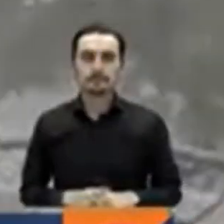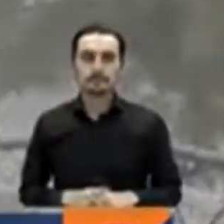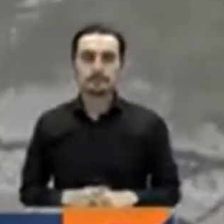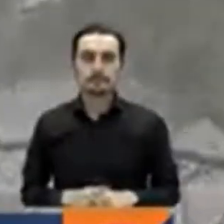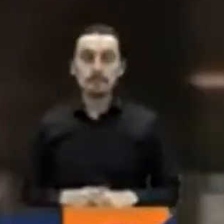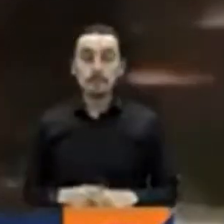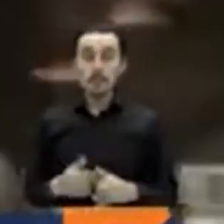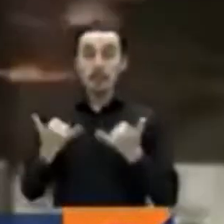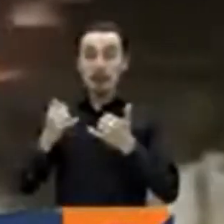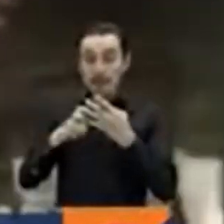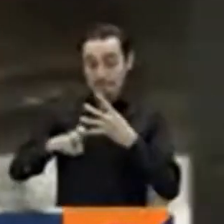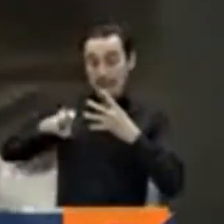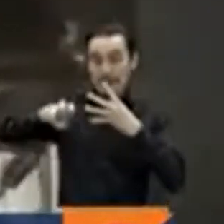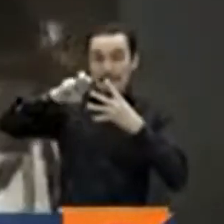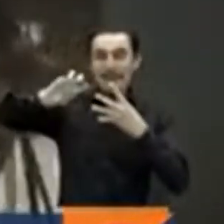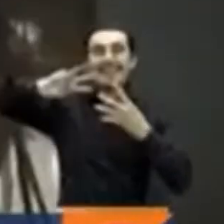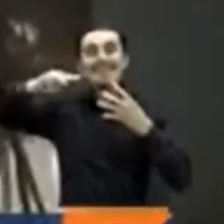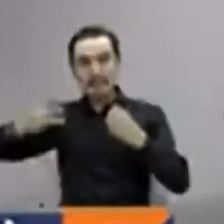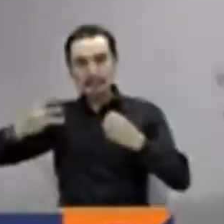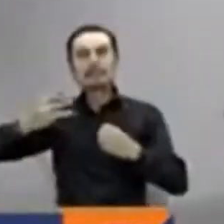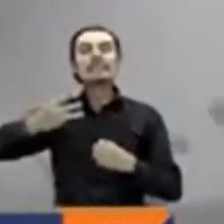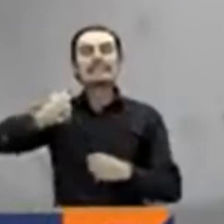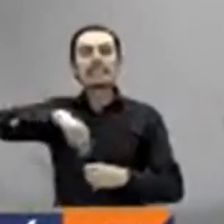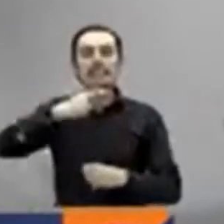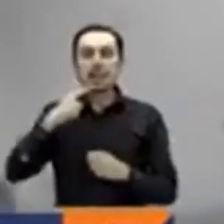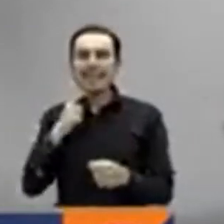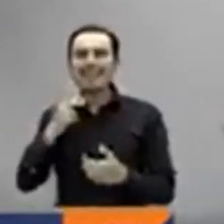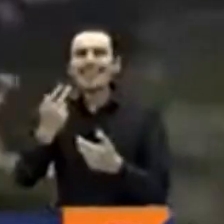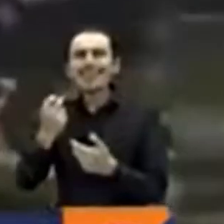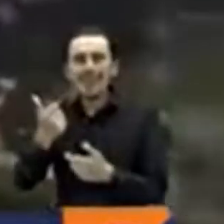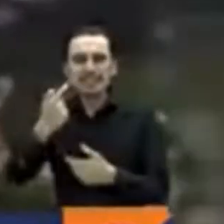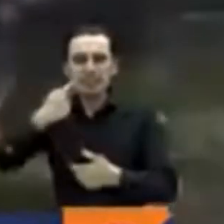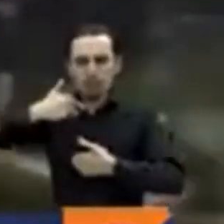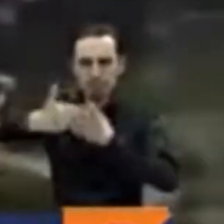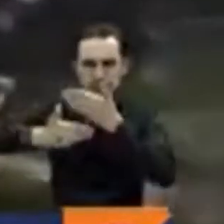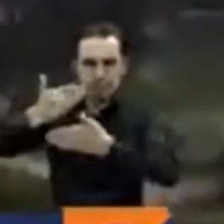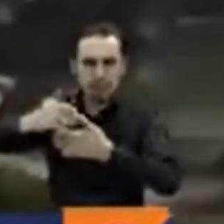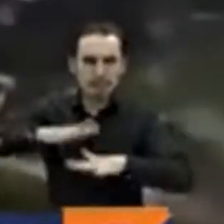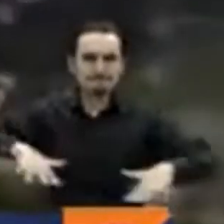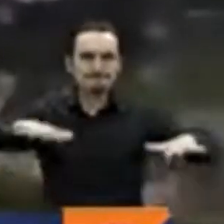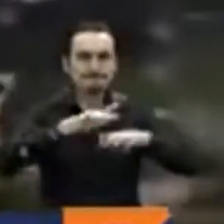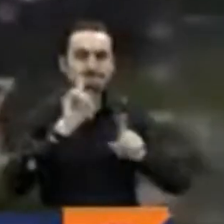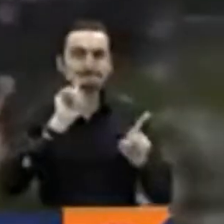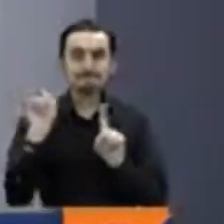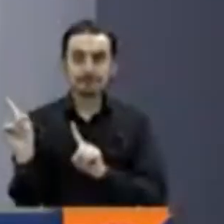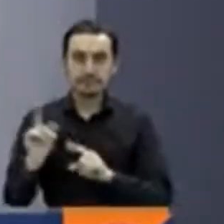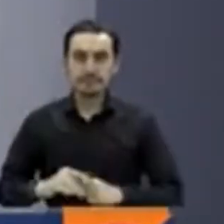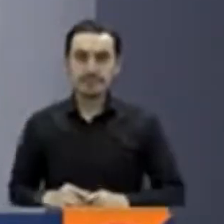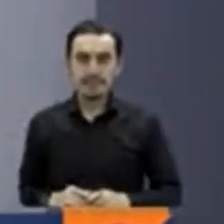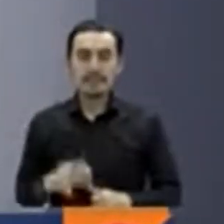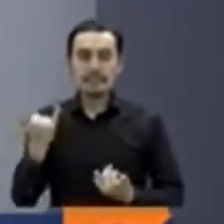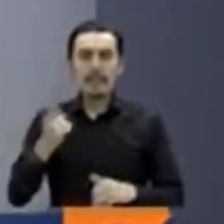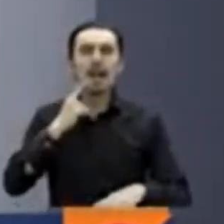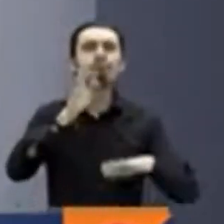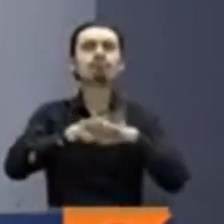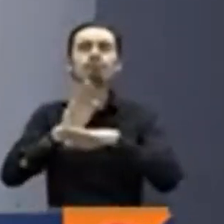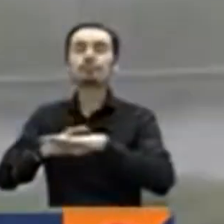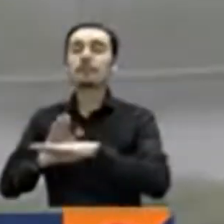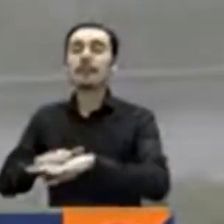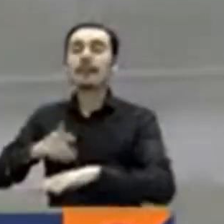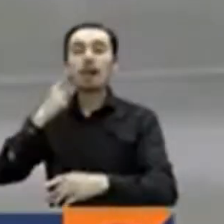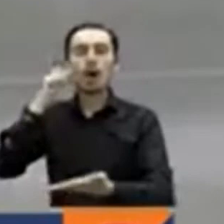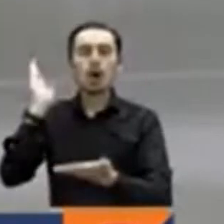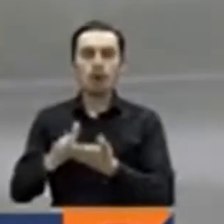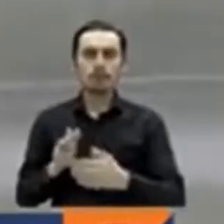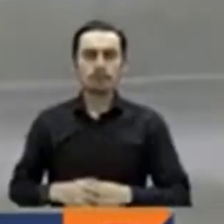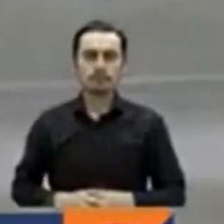Ahora de categoría 3, su trayectoria aproxima a Fiona hacia Turks and Caicos, que como previsión dictó un toque de queda nacional. Al